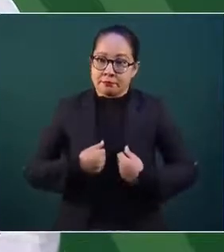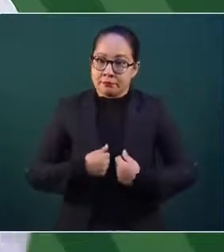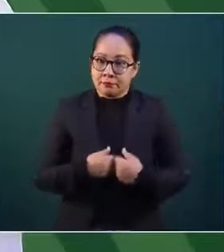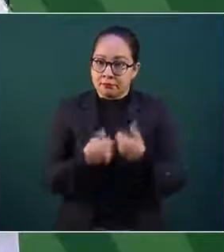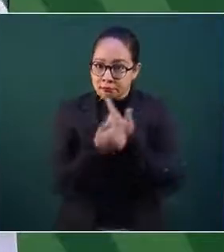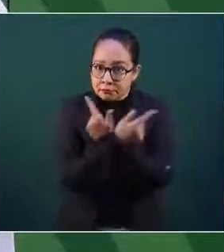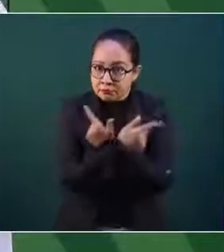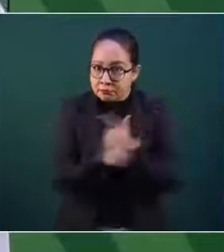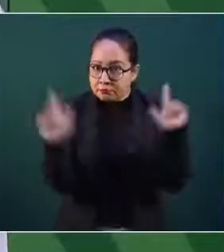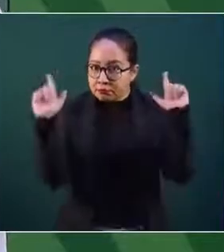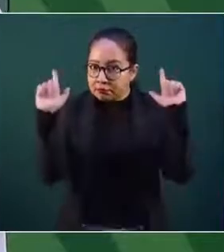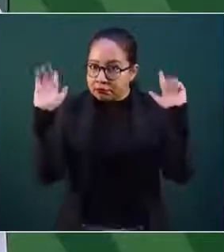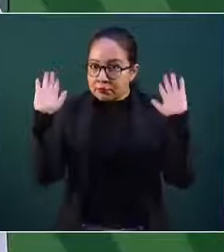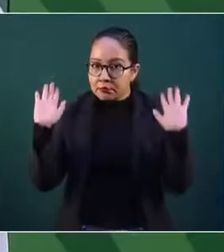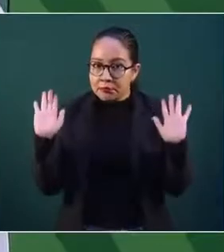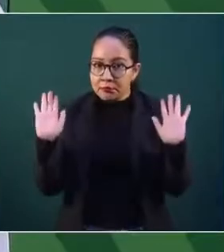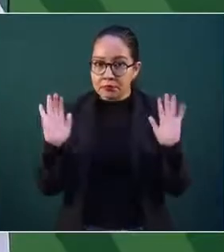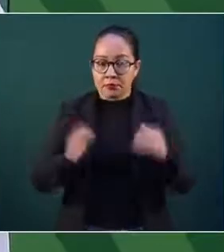libertad.